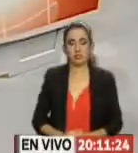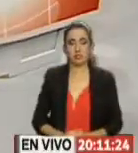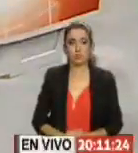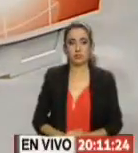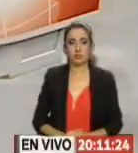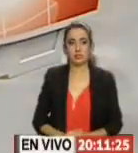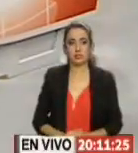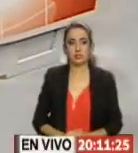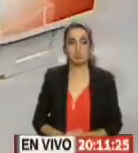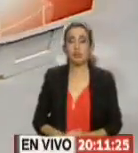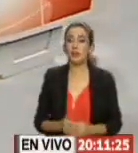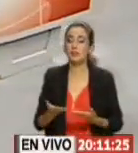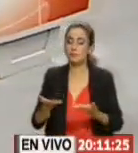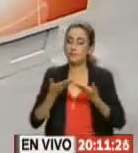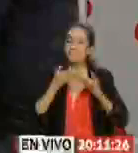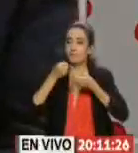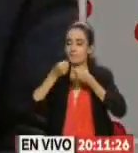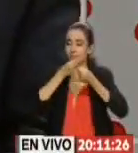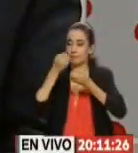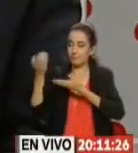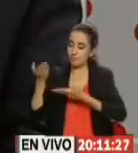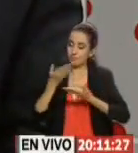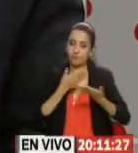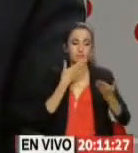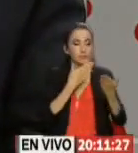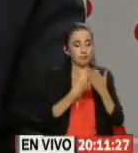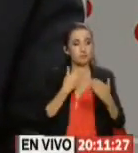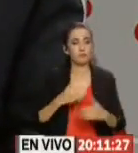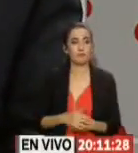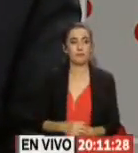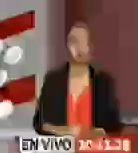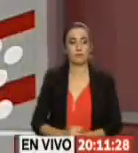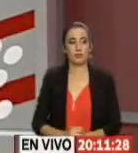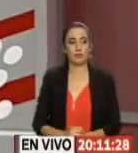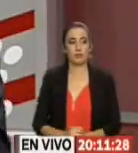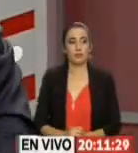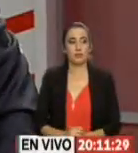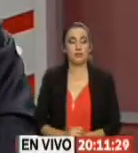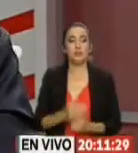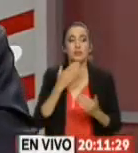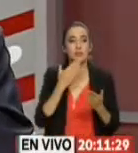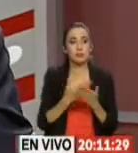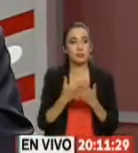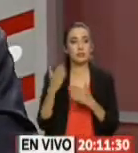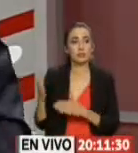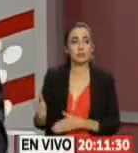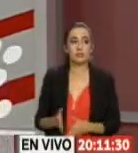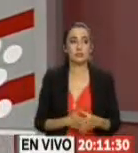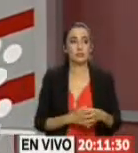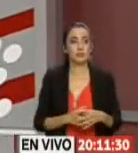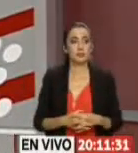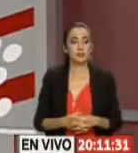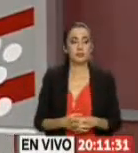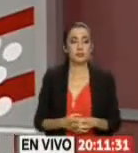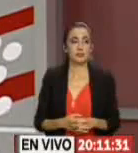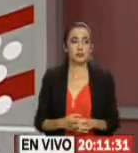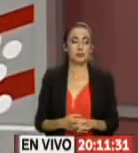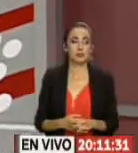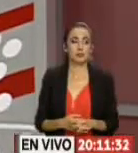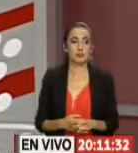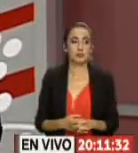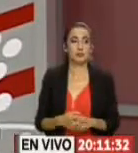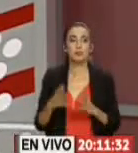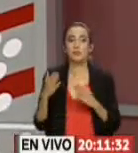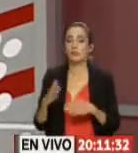en Telediario esta noche. Muchas gracias por la invitación, Fabricio. Muy gentil de tu parte. Gracias, Gustavo. Bueno, ¿en qué consiste